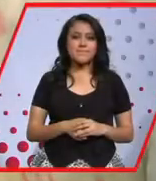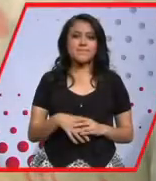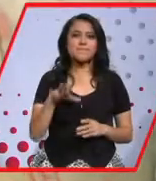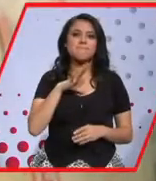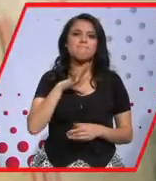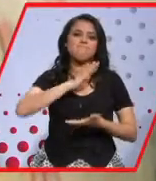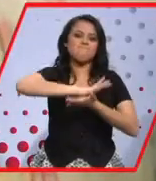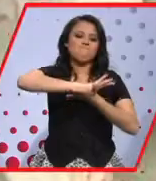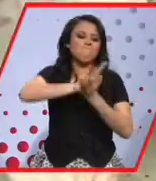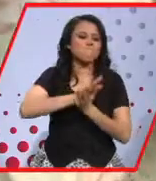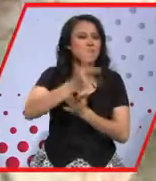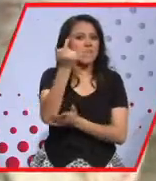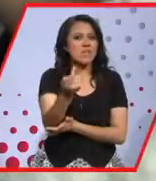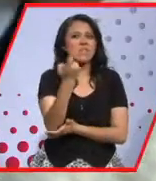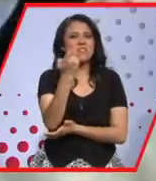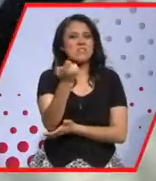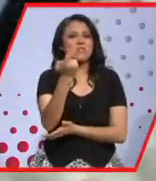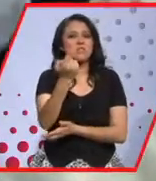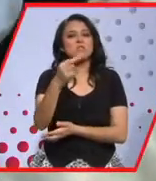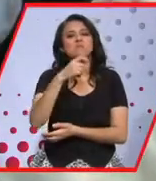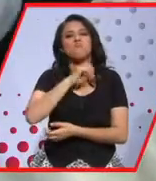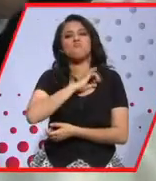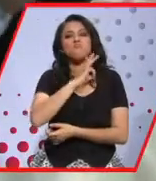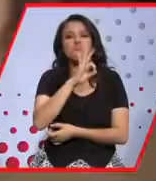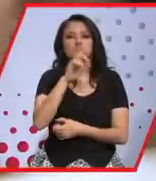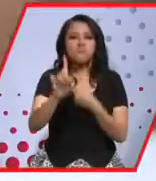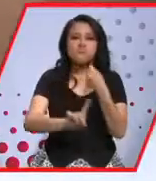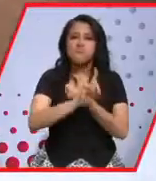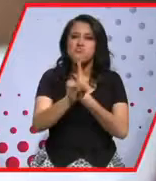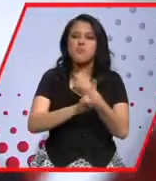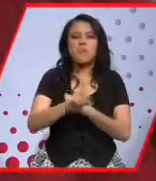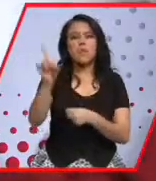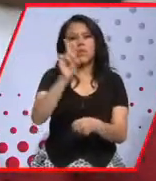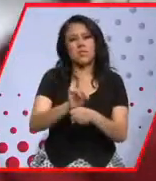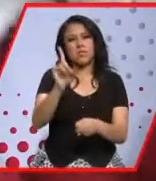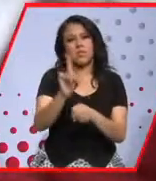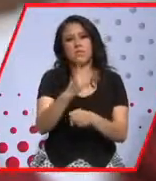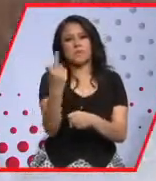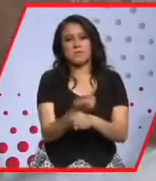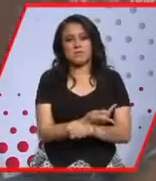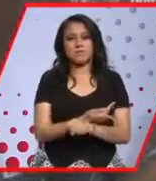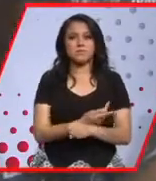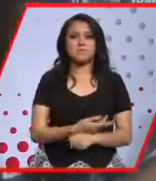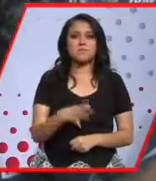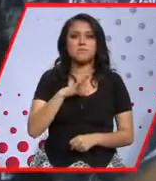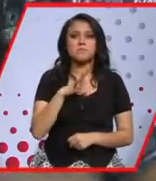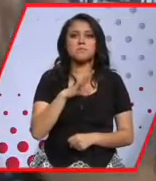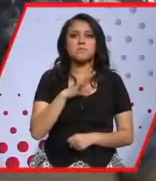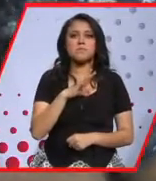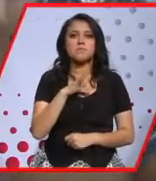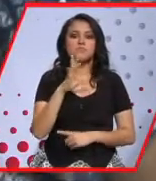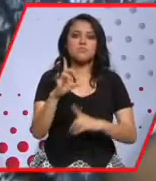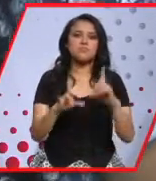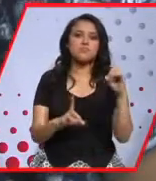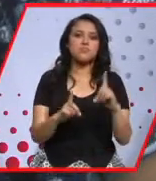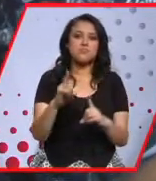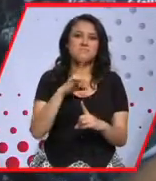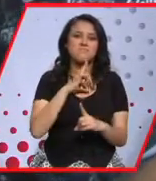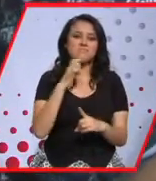La discriminación es un problema que ella y su hijo sufren todos los días. Él tiene muchos problemas de